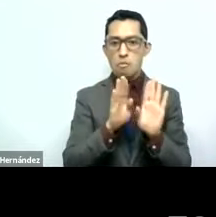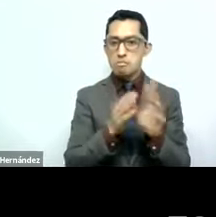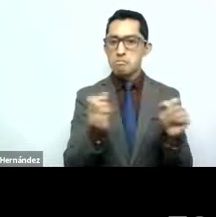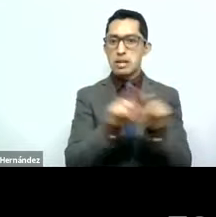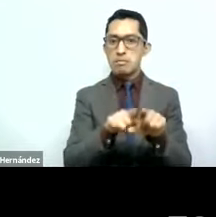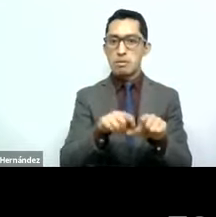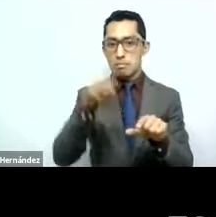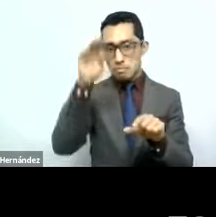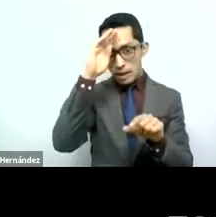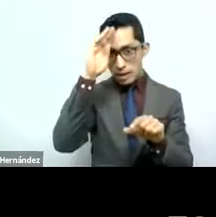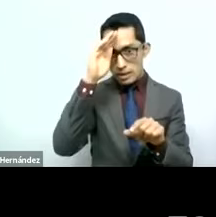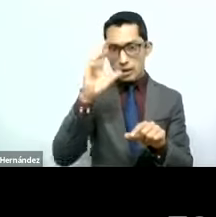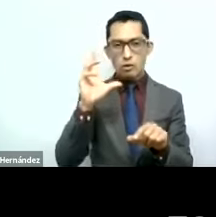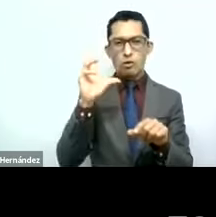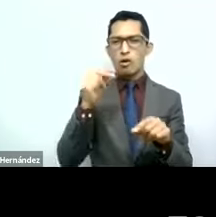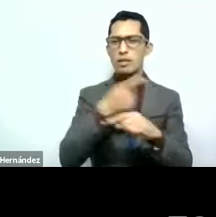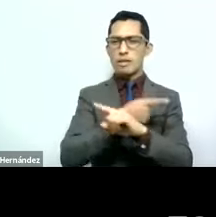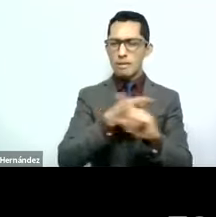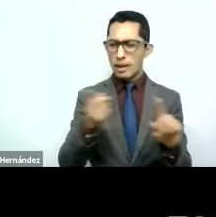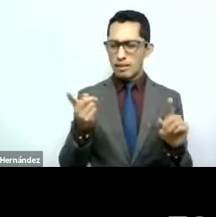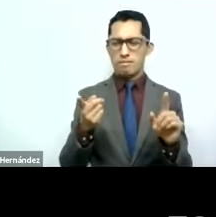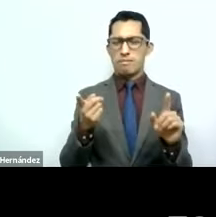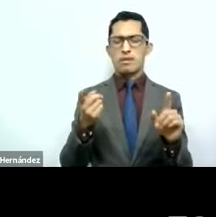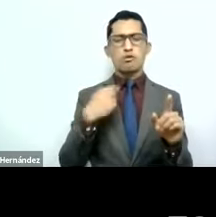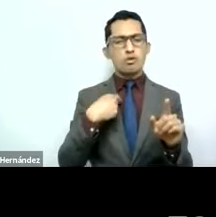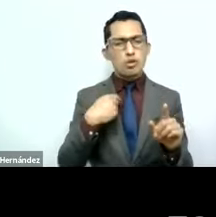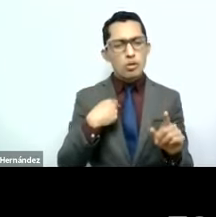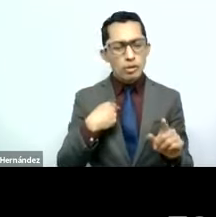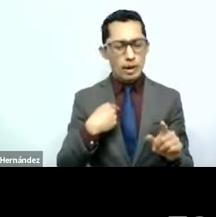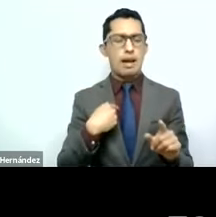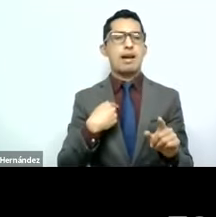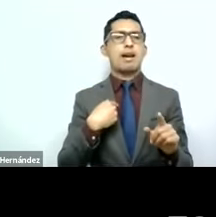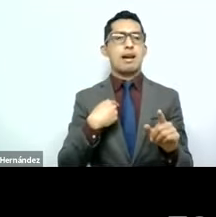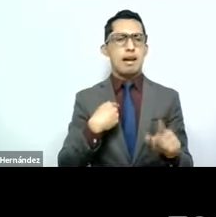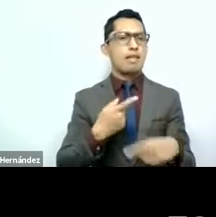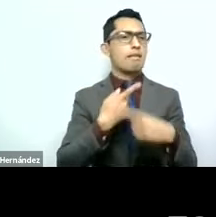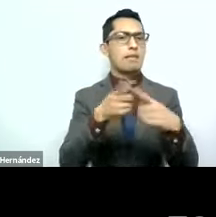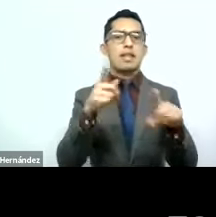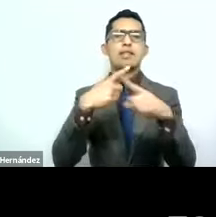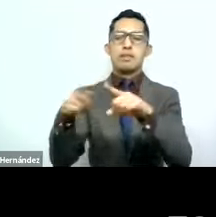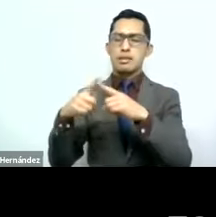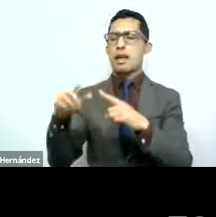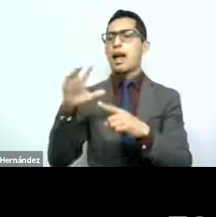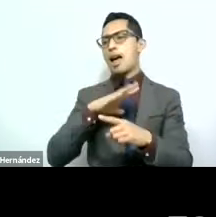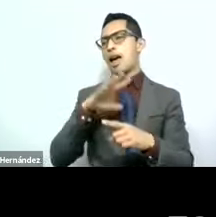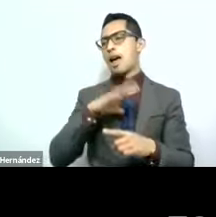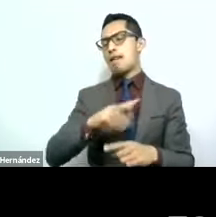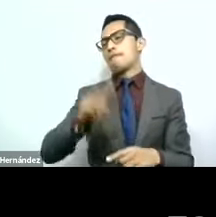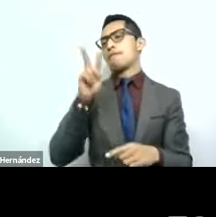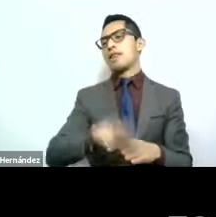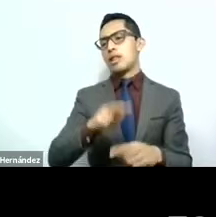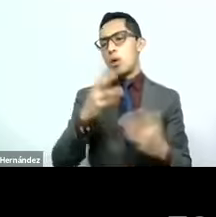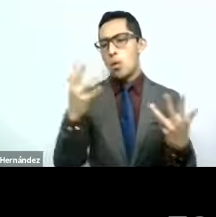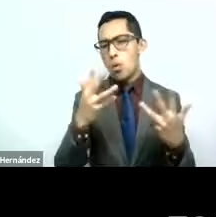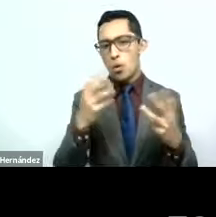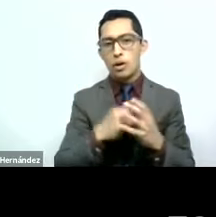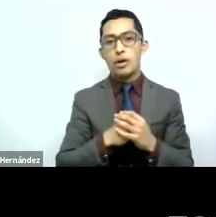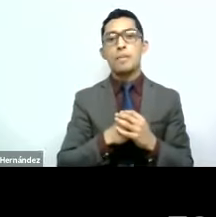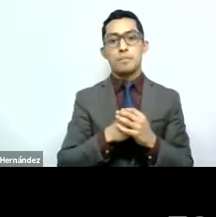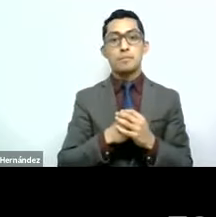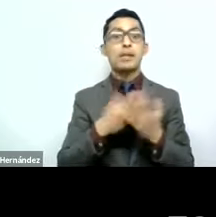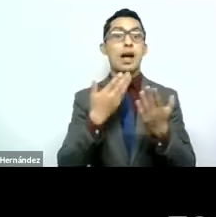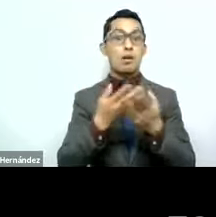miras desde lo suficientemente cerca, es que todos somos distintos. Pues que esta tarde las personas que